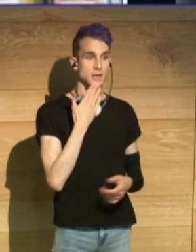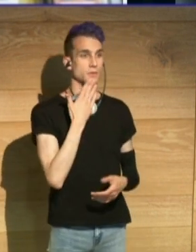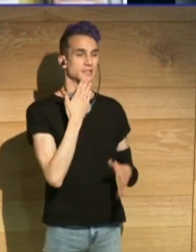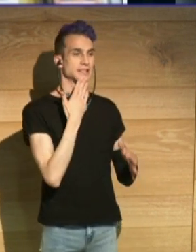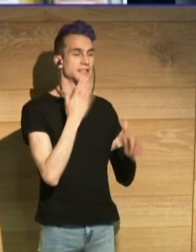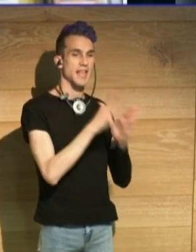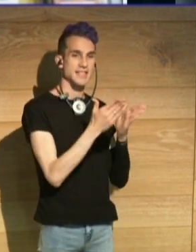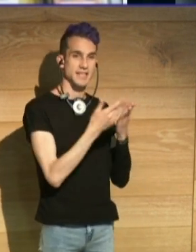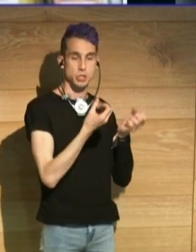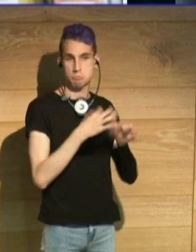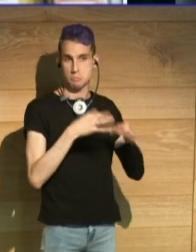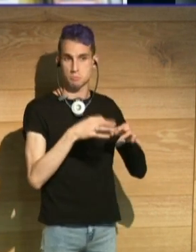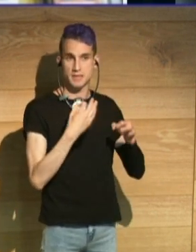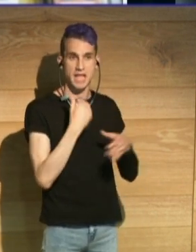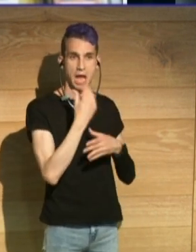criminales,